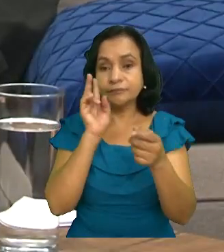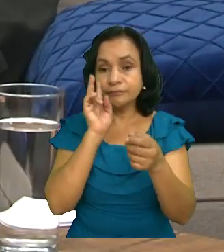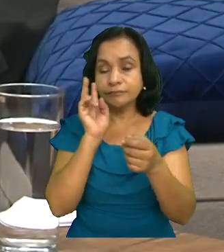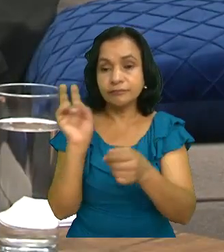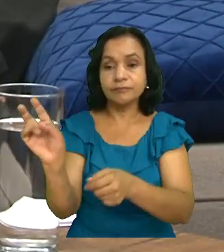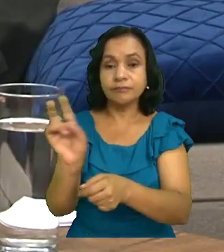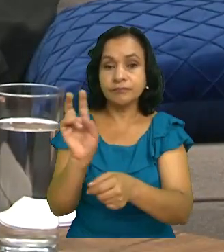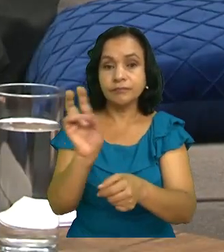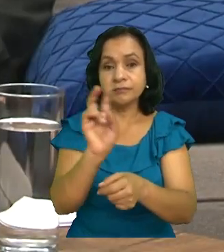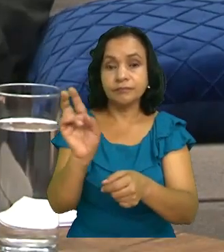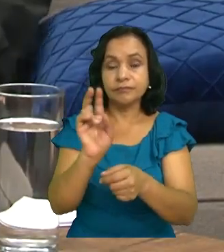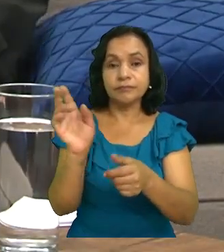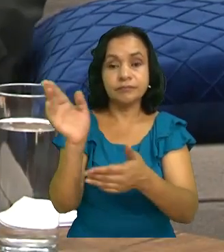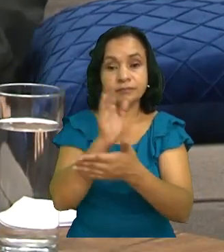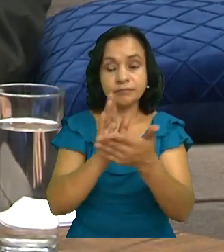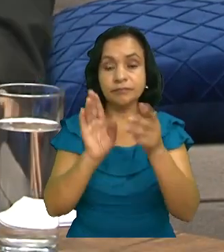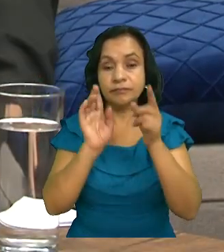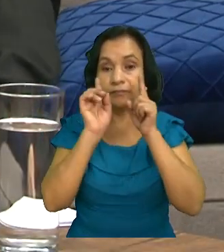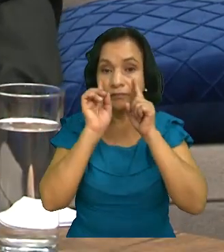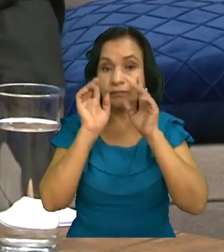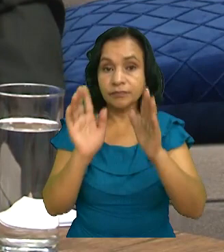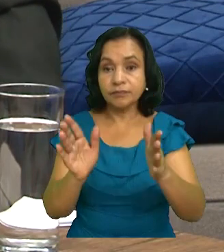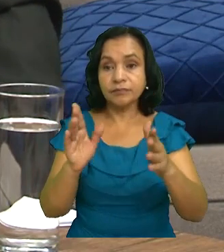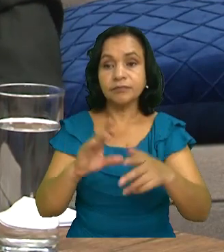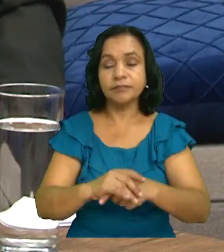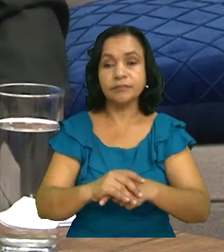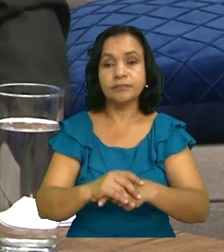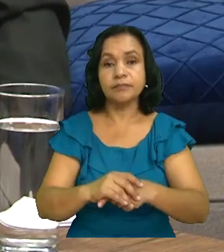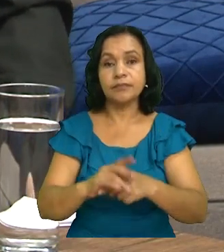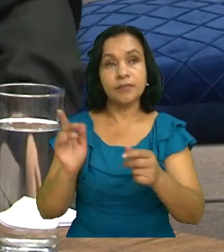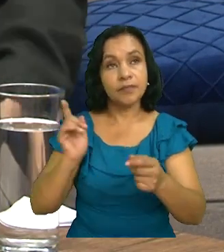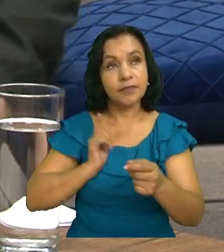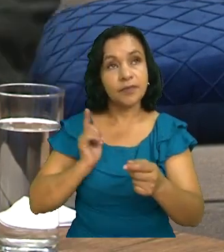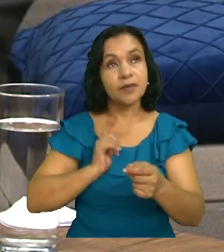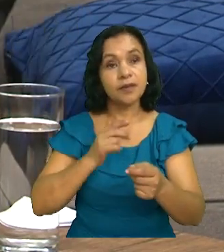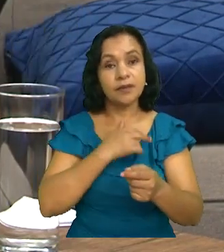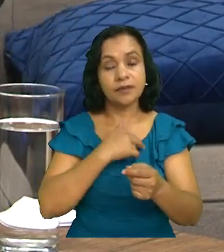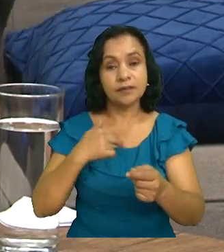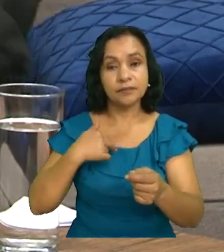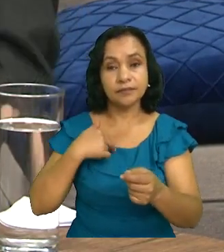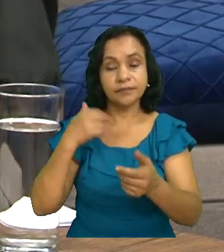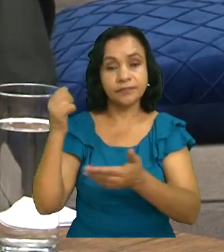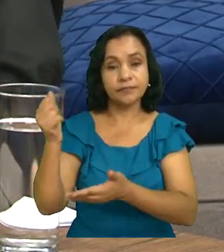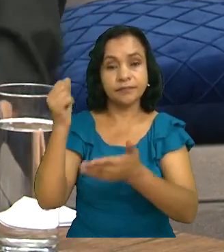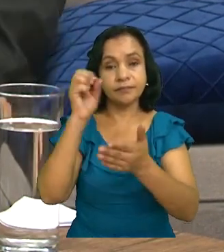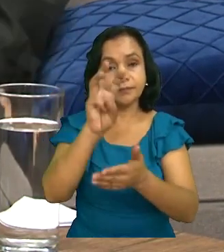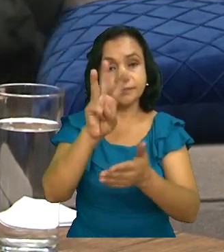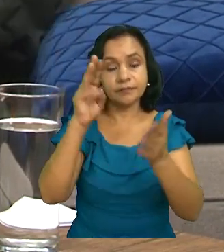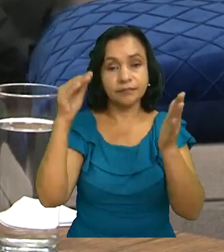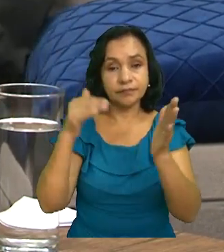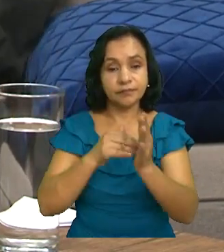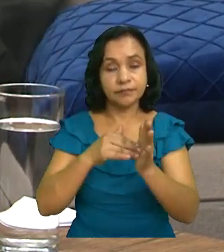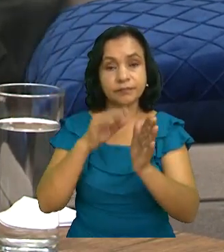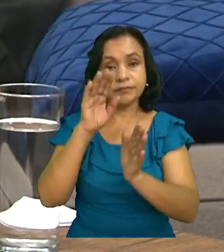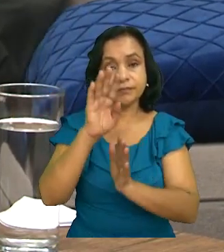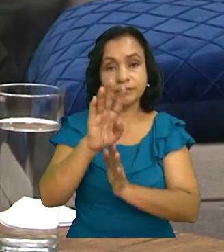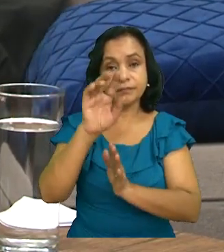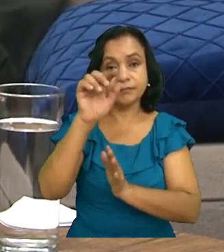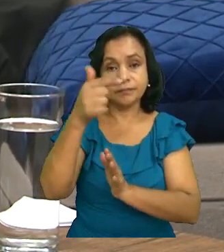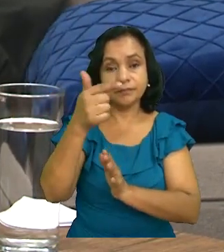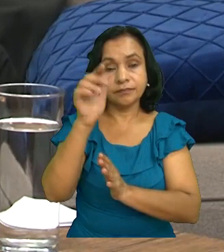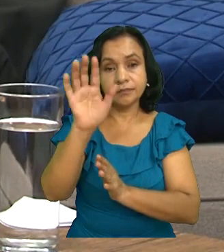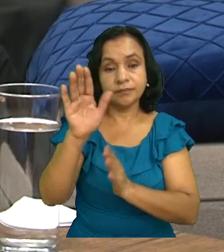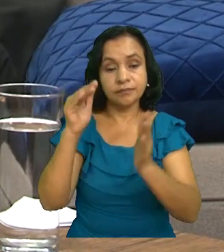mantenimiento rutinario correspondiente. Y ahí estamos realizando la inversión de 3.475 millones